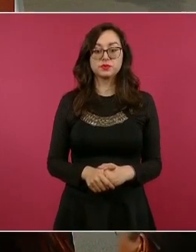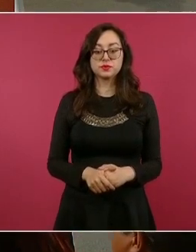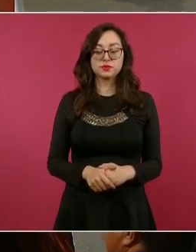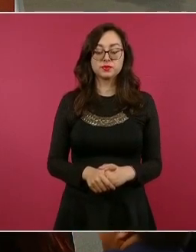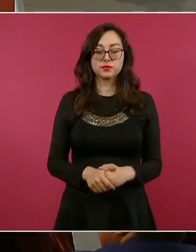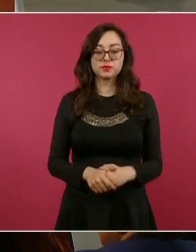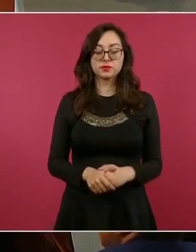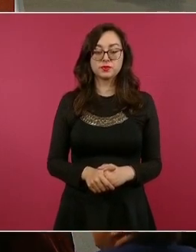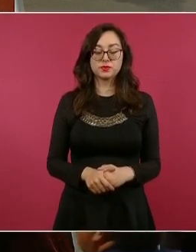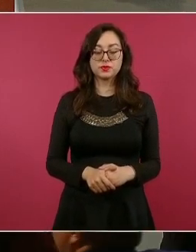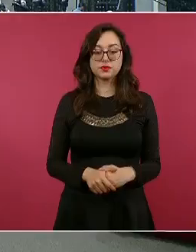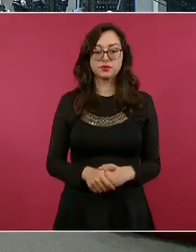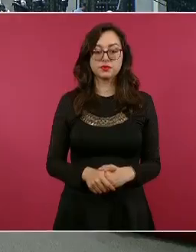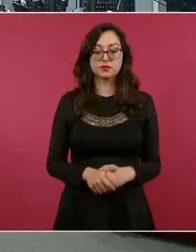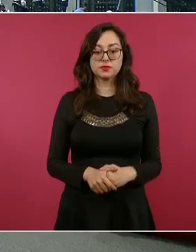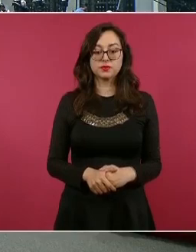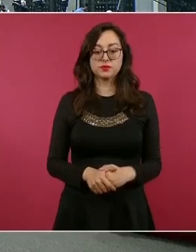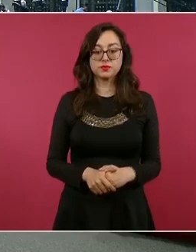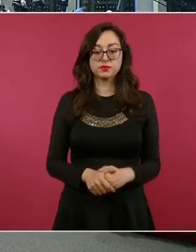hoy